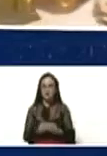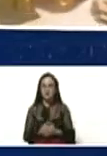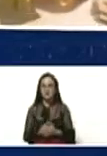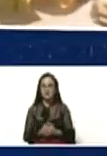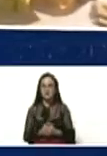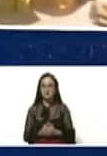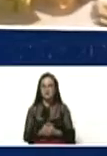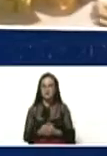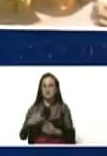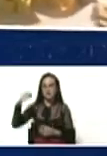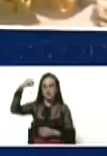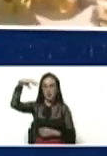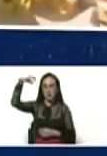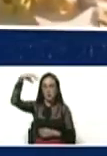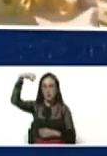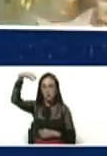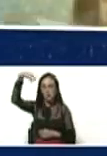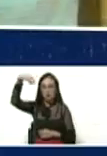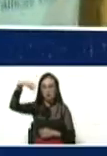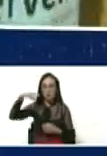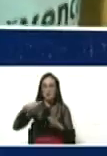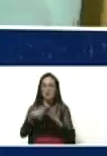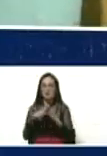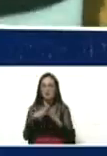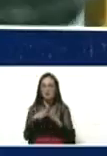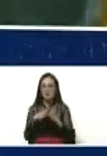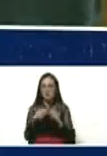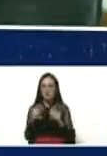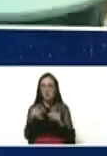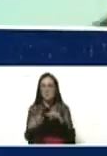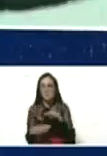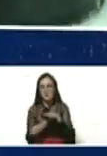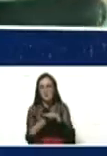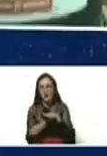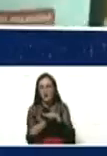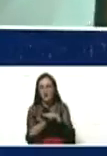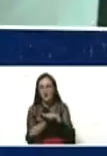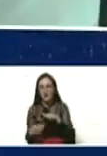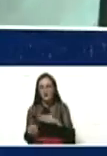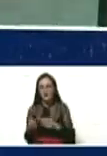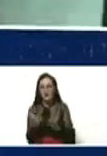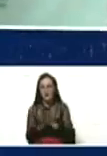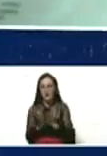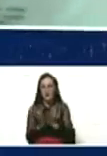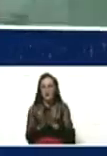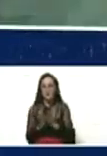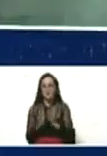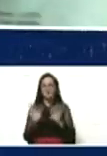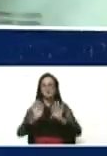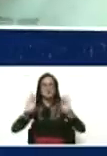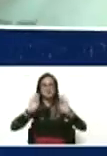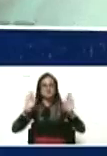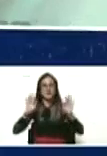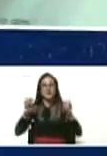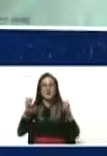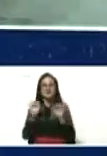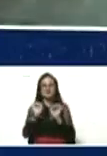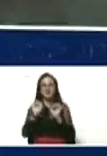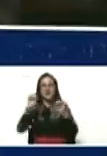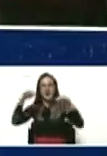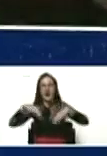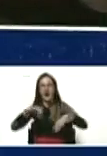que es el alumbrado a toda esta área de primaria, la impermeabilización muy importante. Estos son los